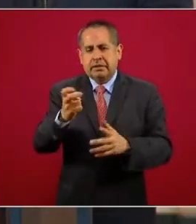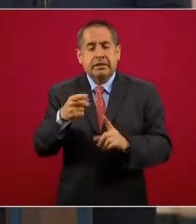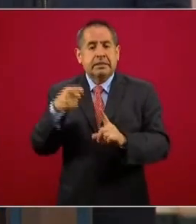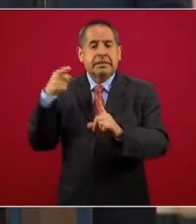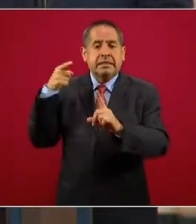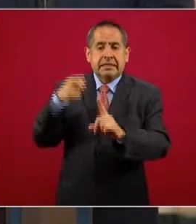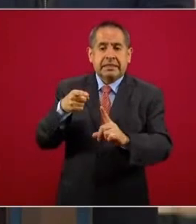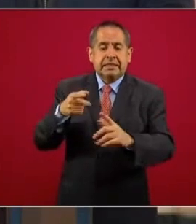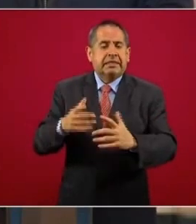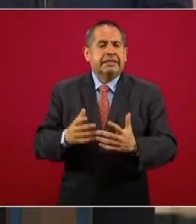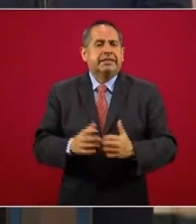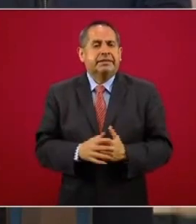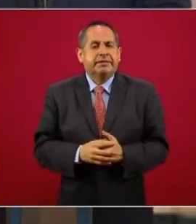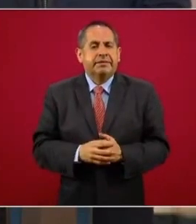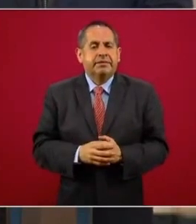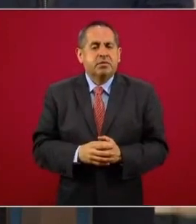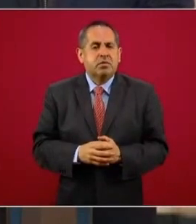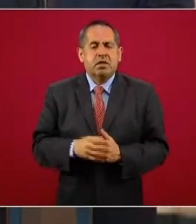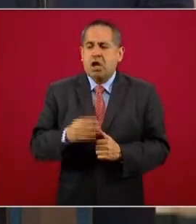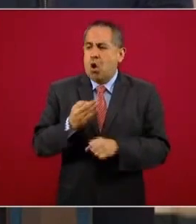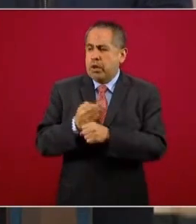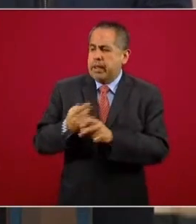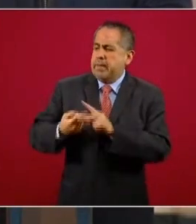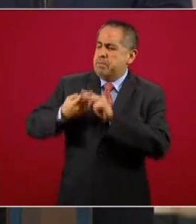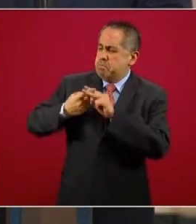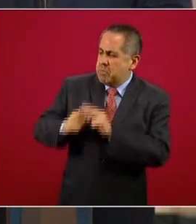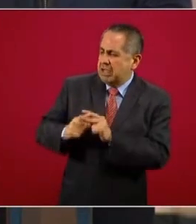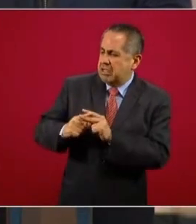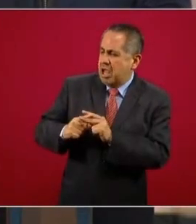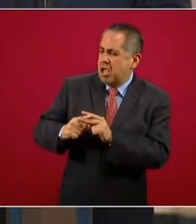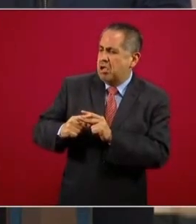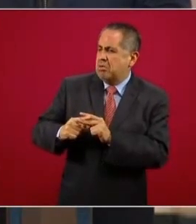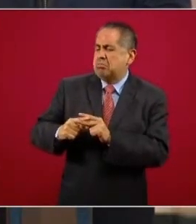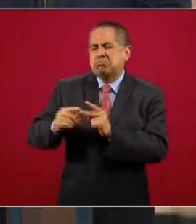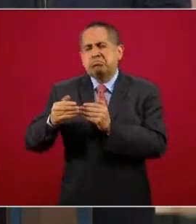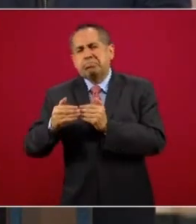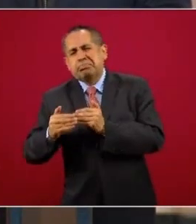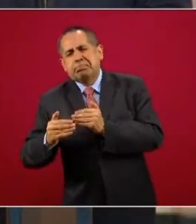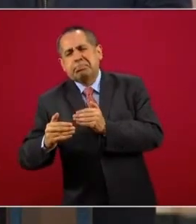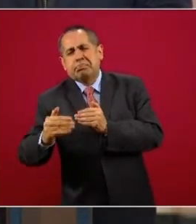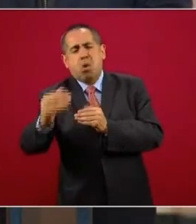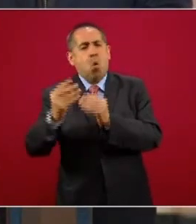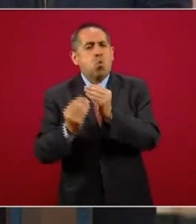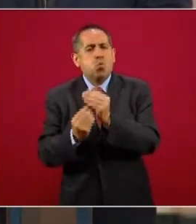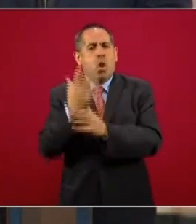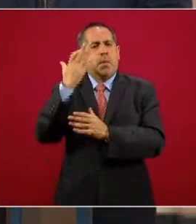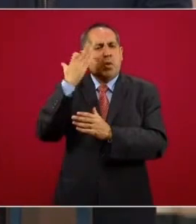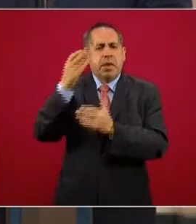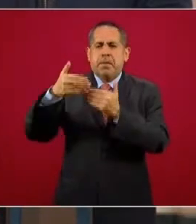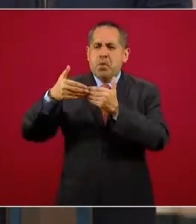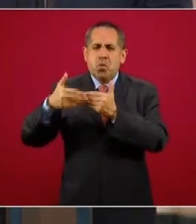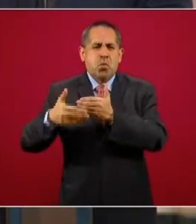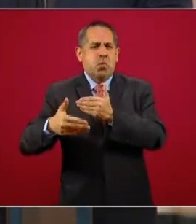s el comienzo de una etapa nueva